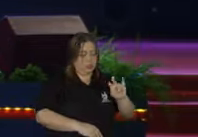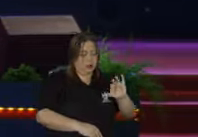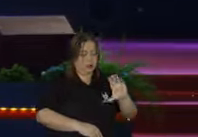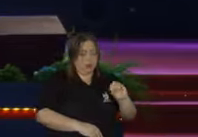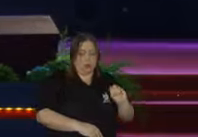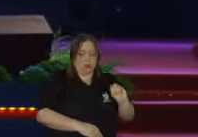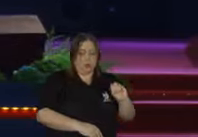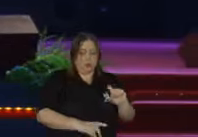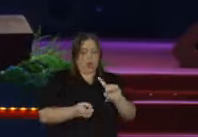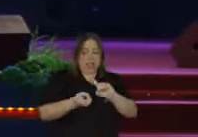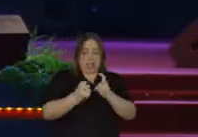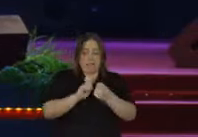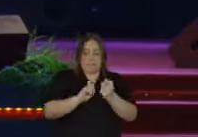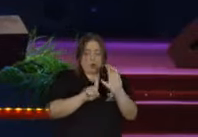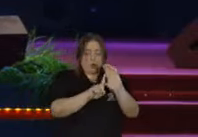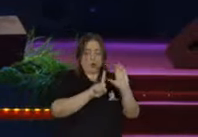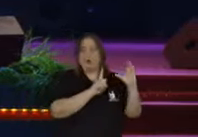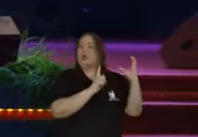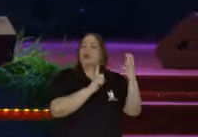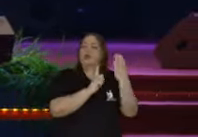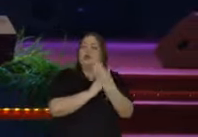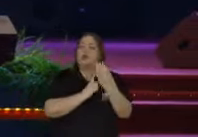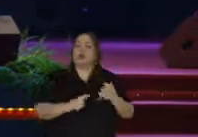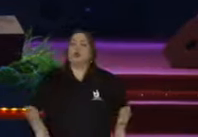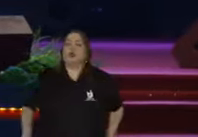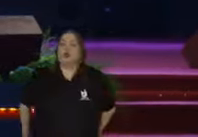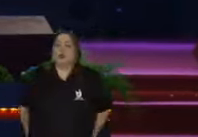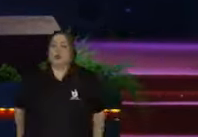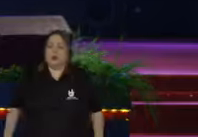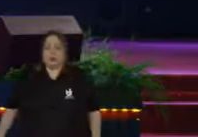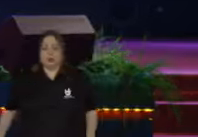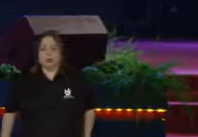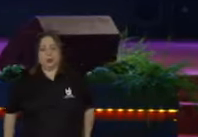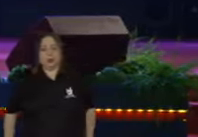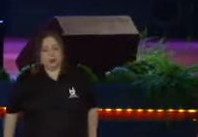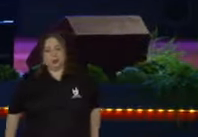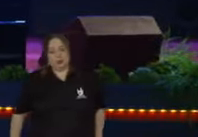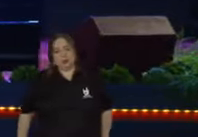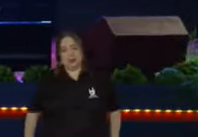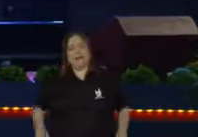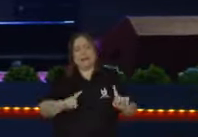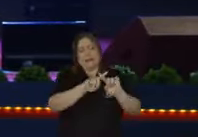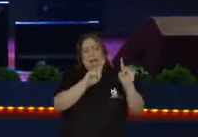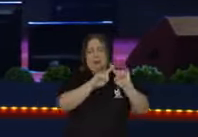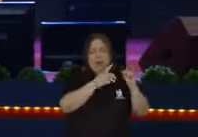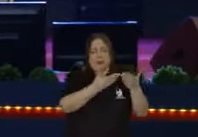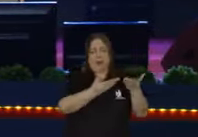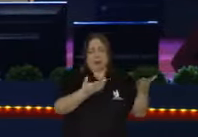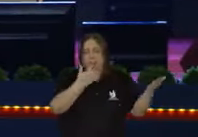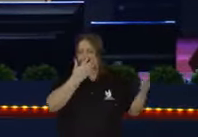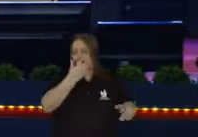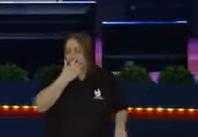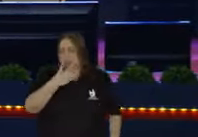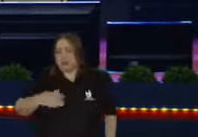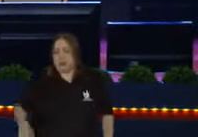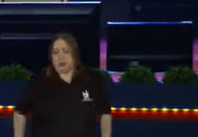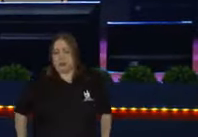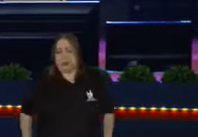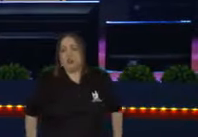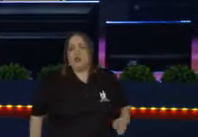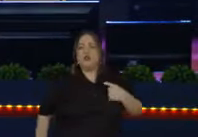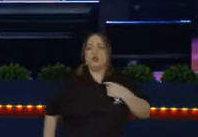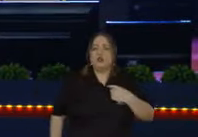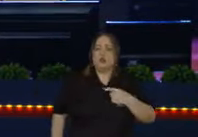culturales, de la Agenda 2030, de ideología y de muchas otras cosas más. Estamos hablando